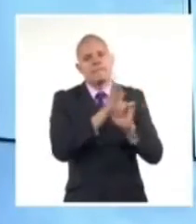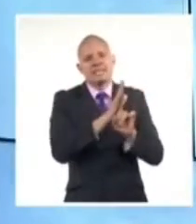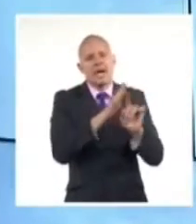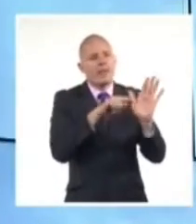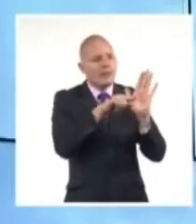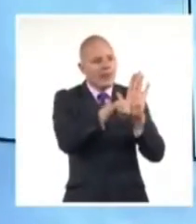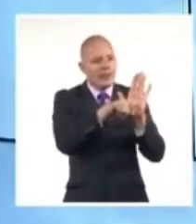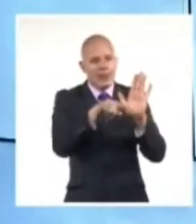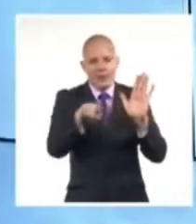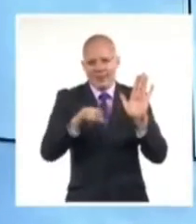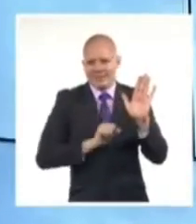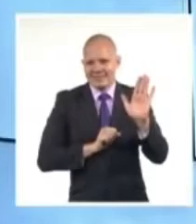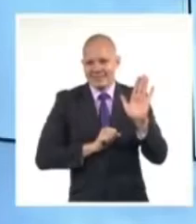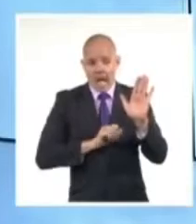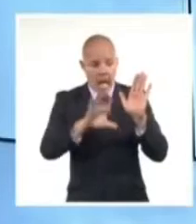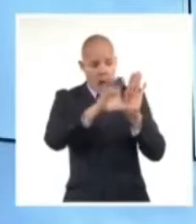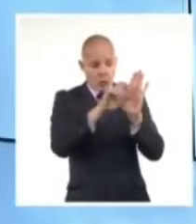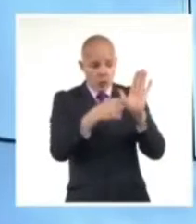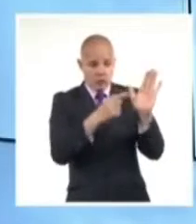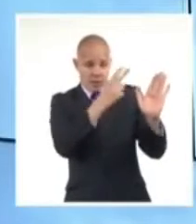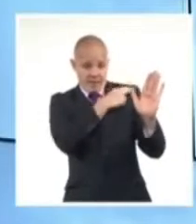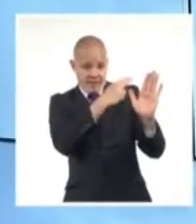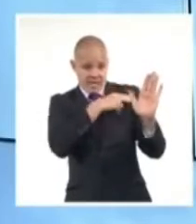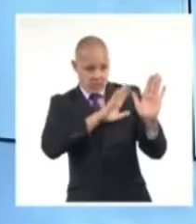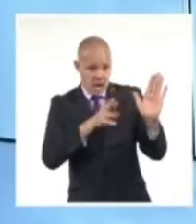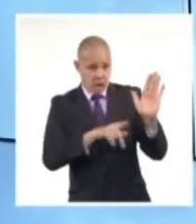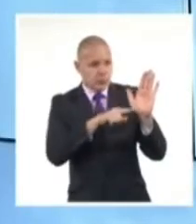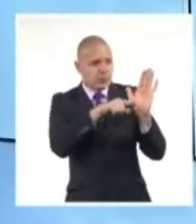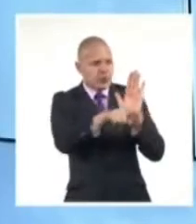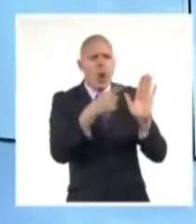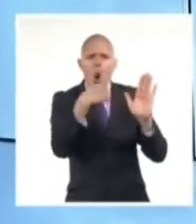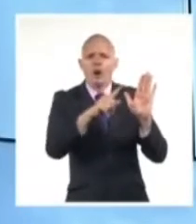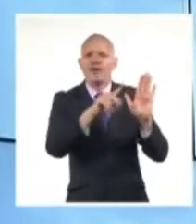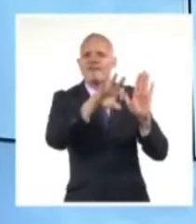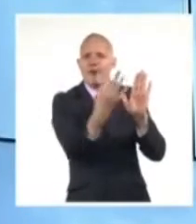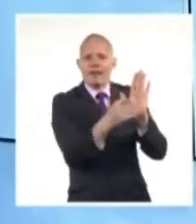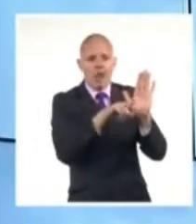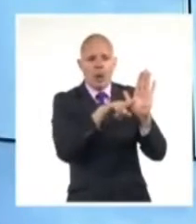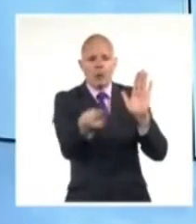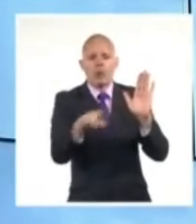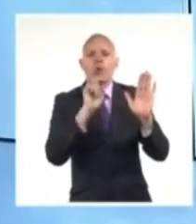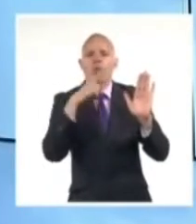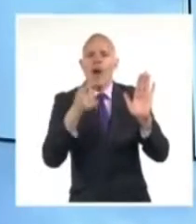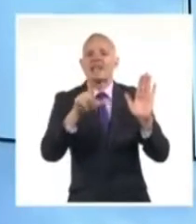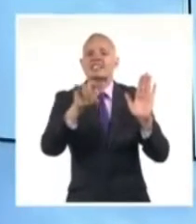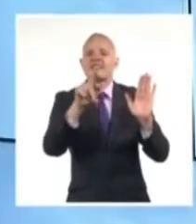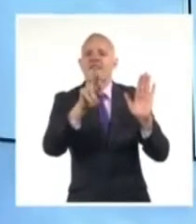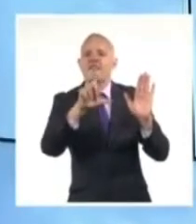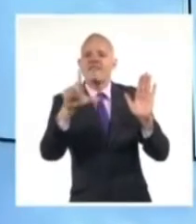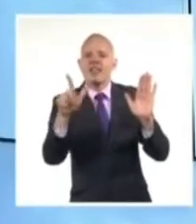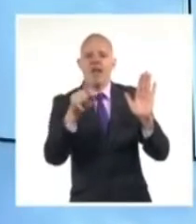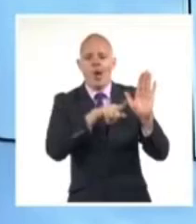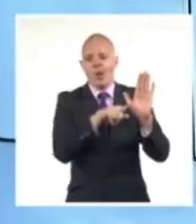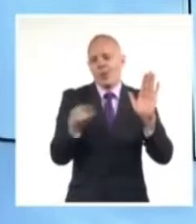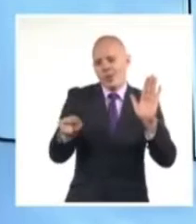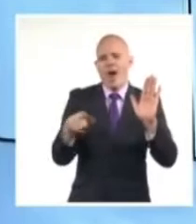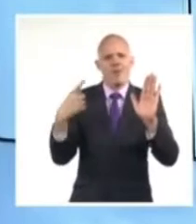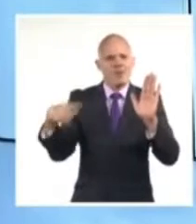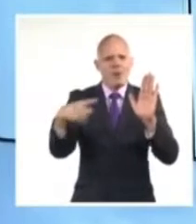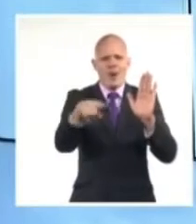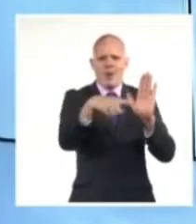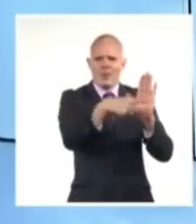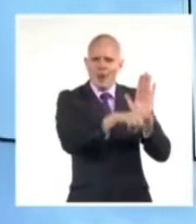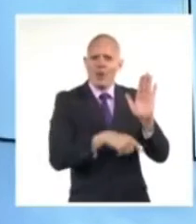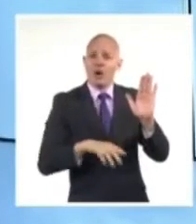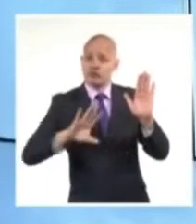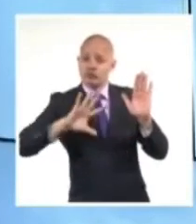Constitución se han implementado normas que han sido de pleno cumplimiento para la sociedad cubana. Estamos hablando que la Constitución dispuso que